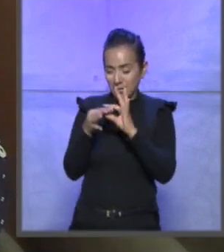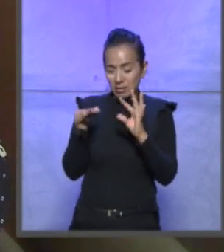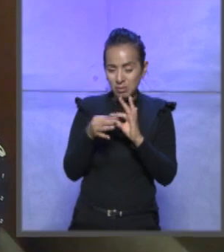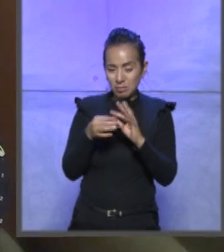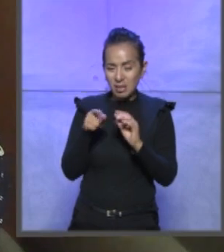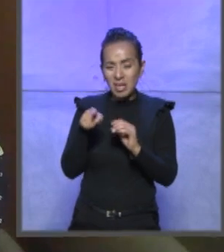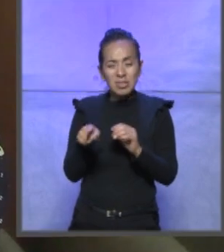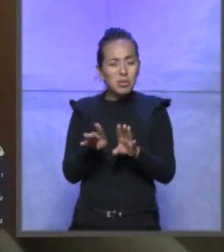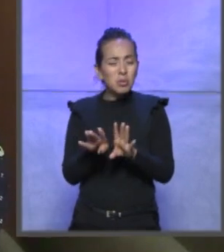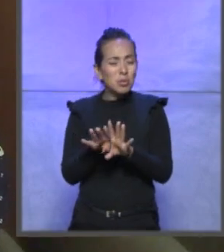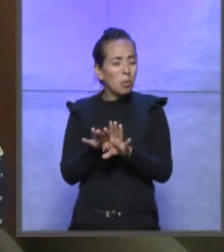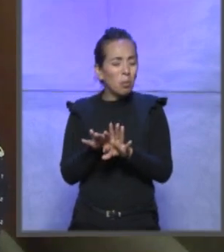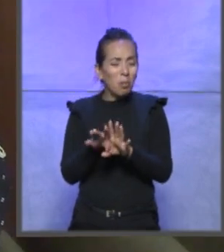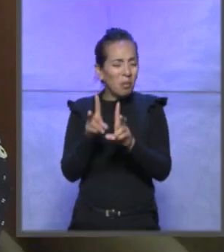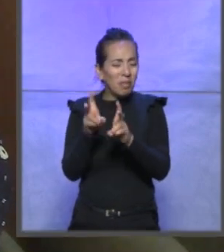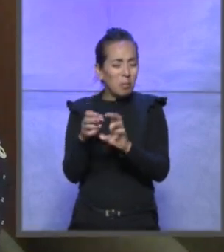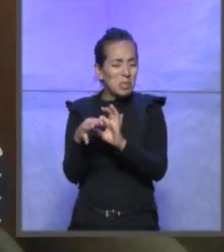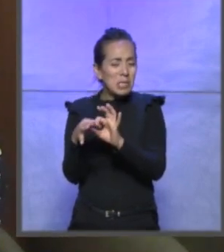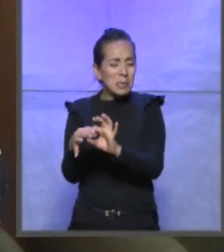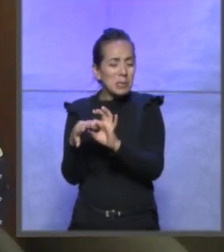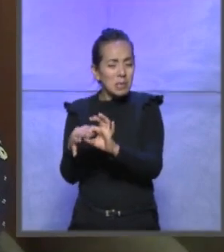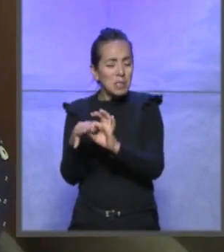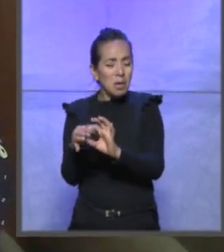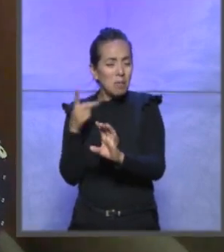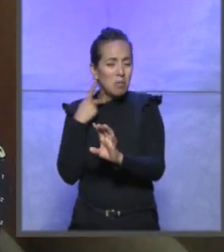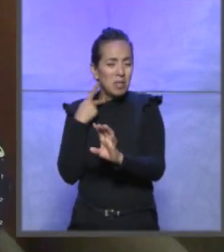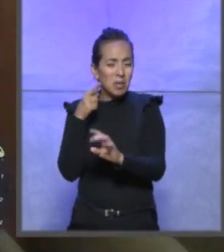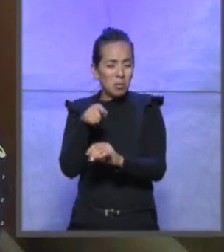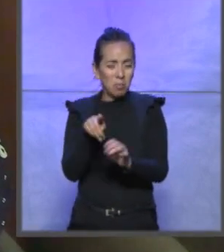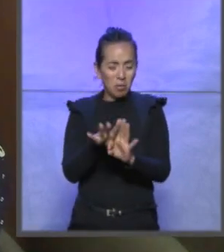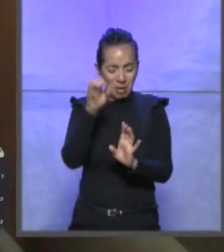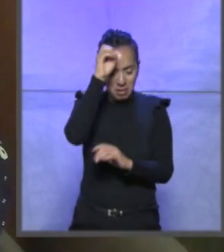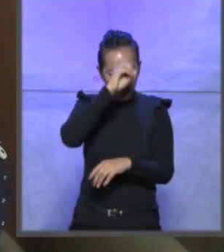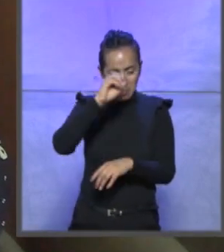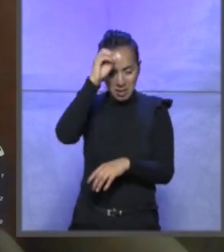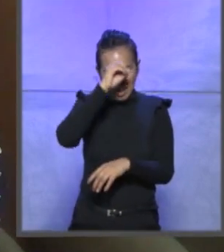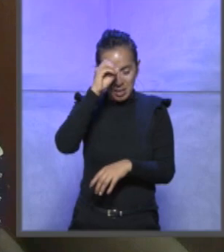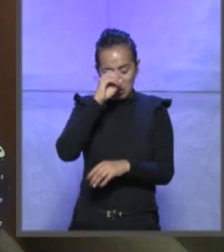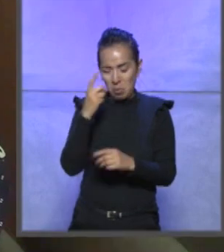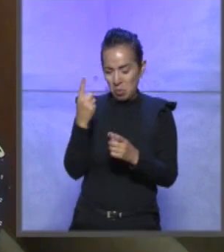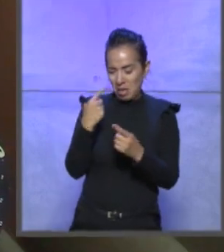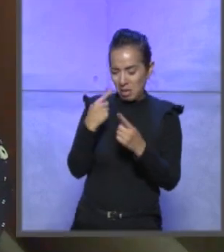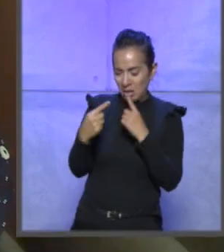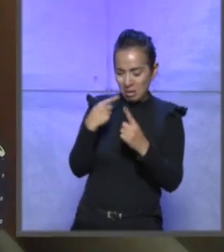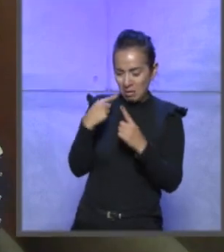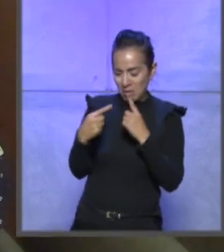cuadros tienden a estar muy politizados. No son cuadros de opinión, no son cuadros de